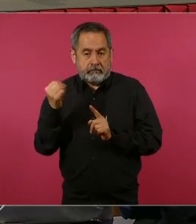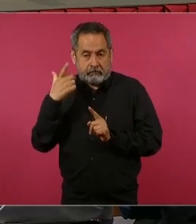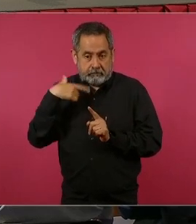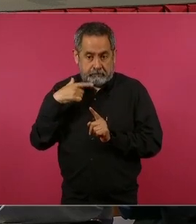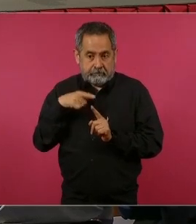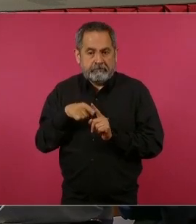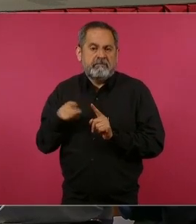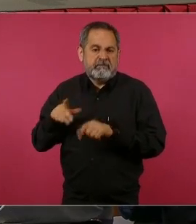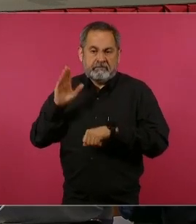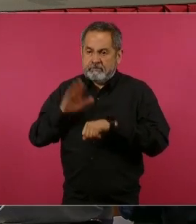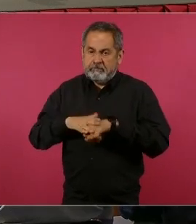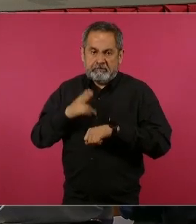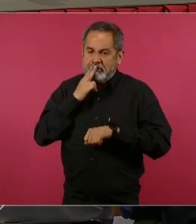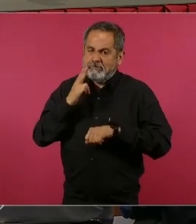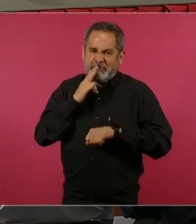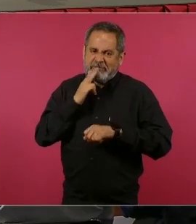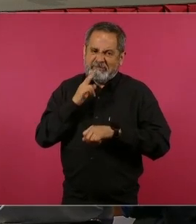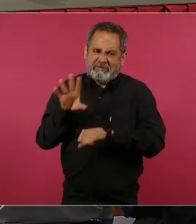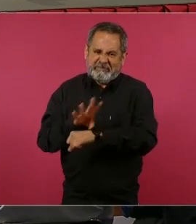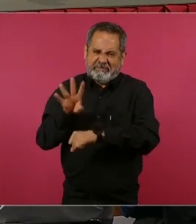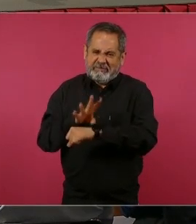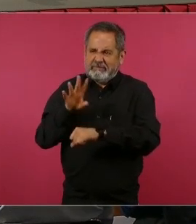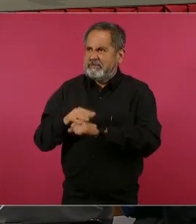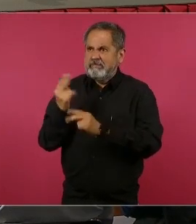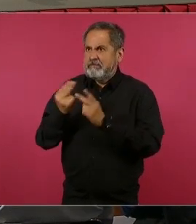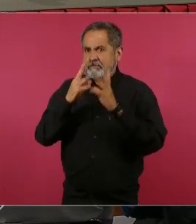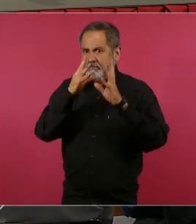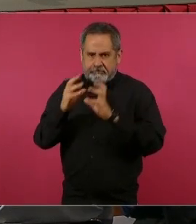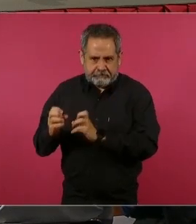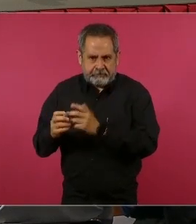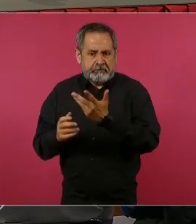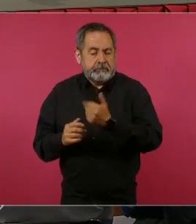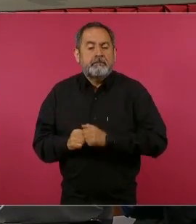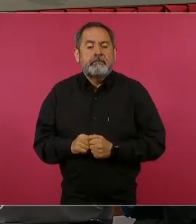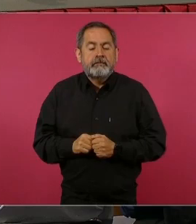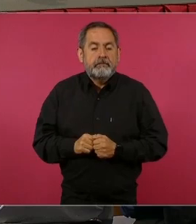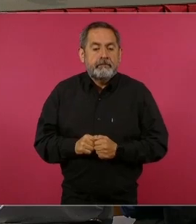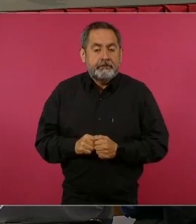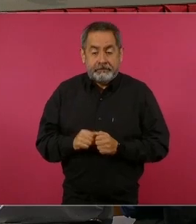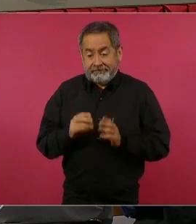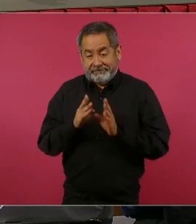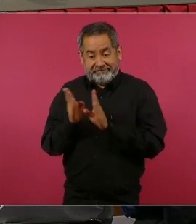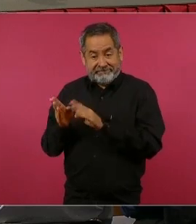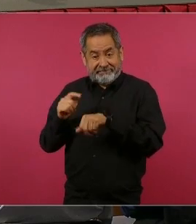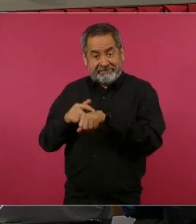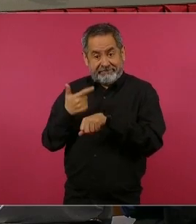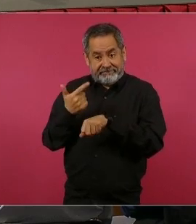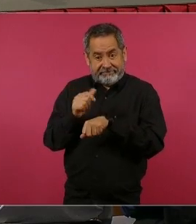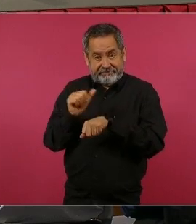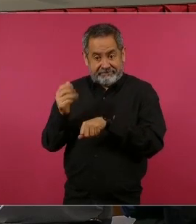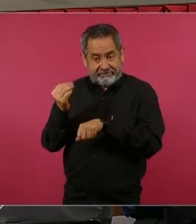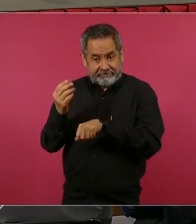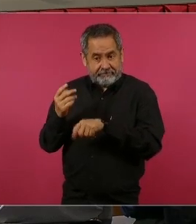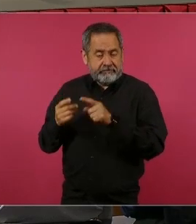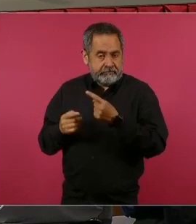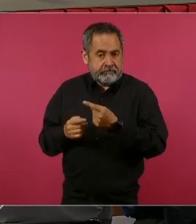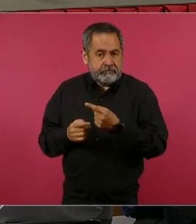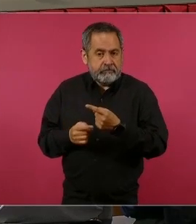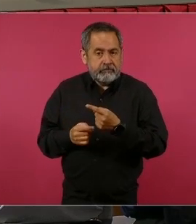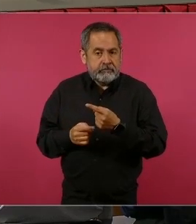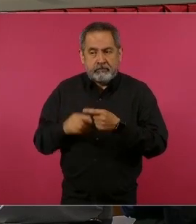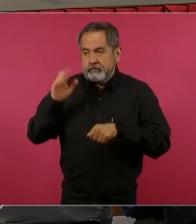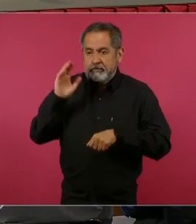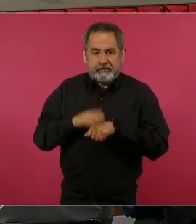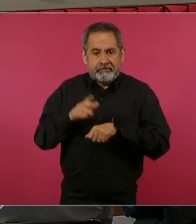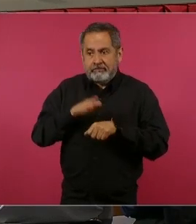de la noche, que es la demanda nocturna. Para este segundo evento que he mencionado de forma reiterada, que es el momento de